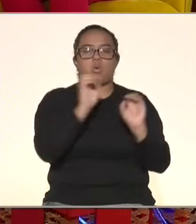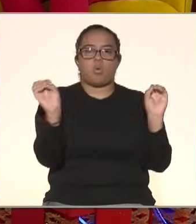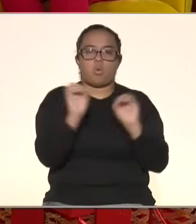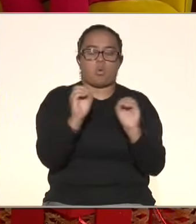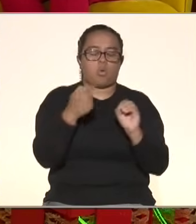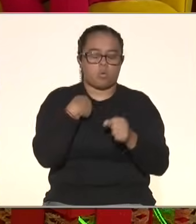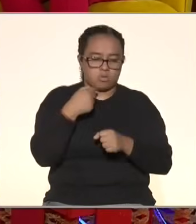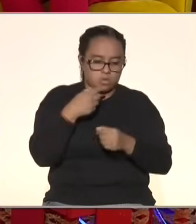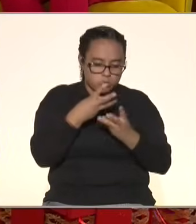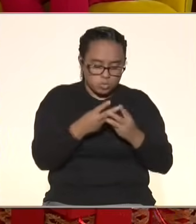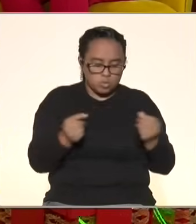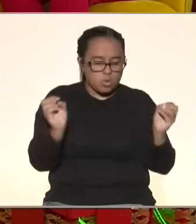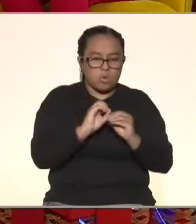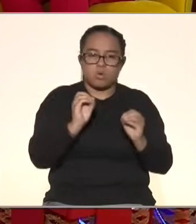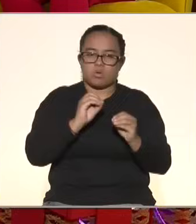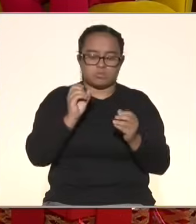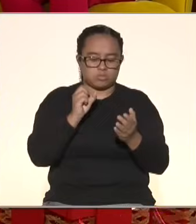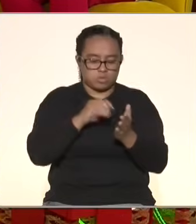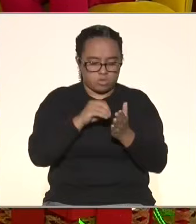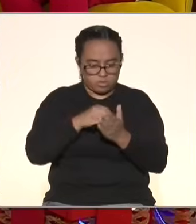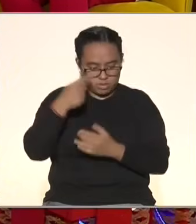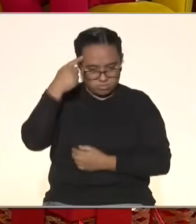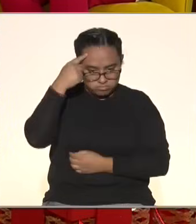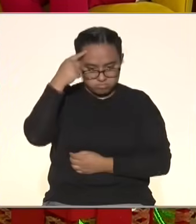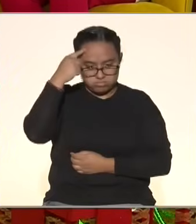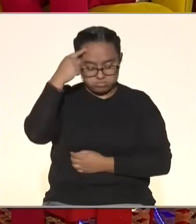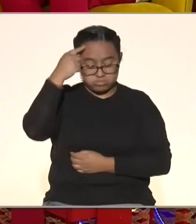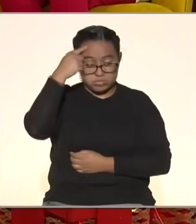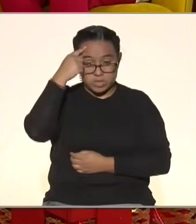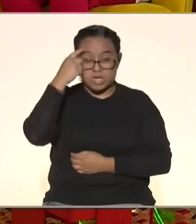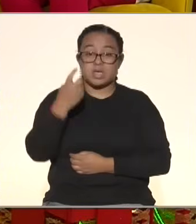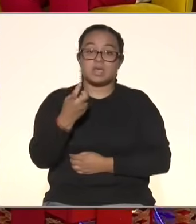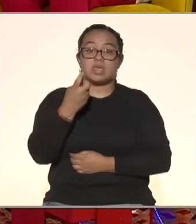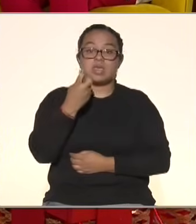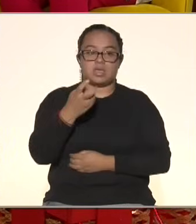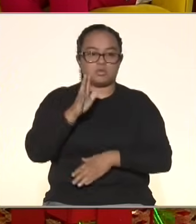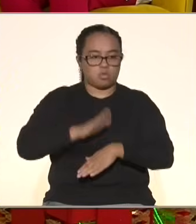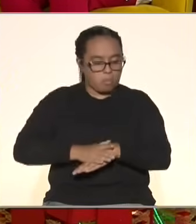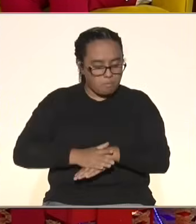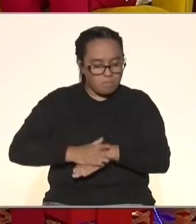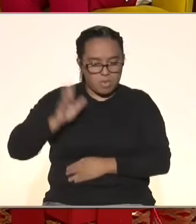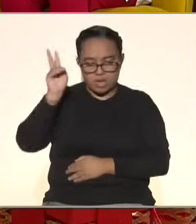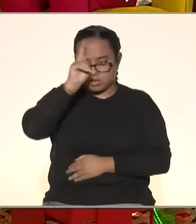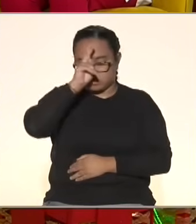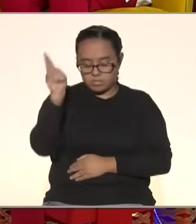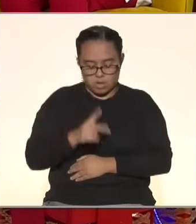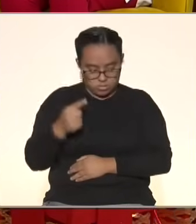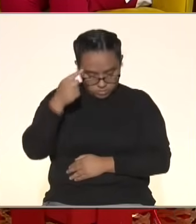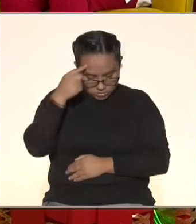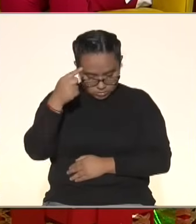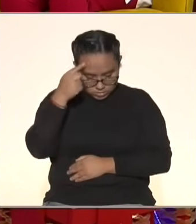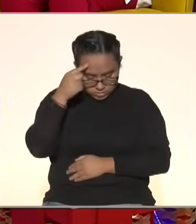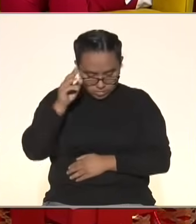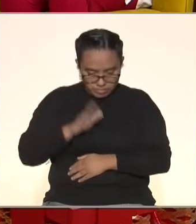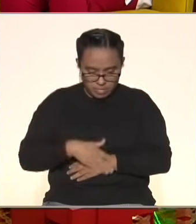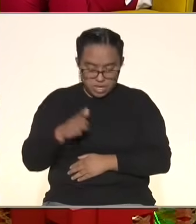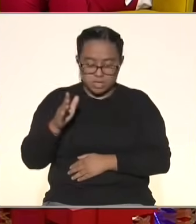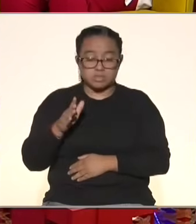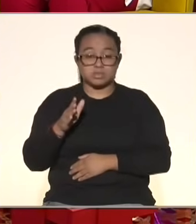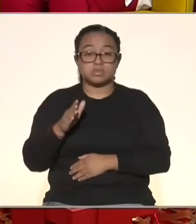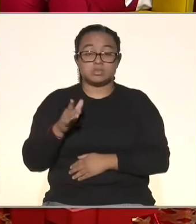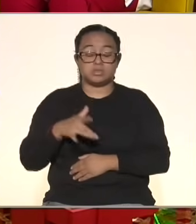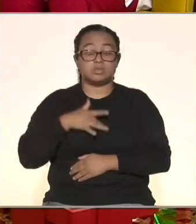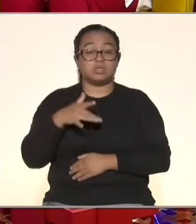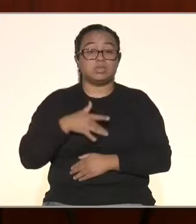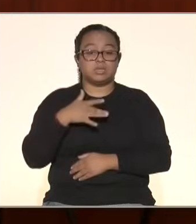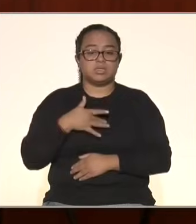en su momento, ¿no? Y que ahora pues se puede subrayar más, se puede hacer más evidente, y será importante